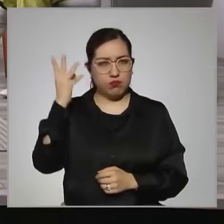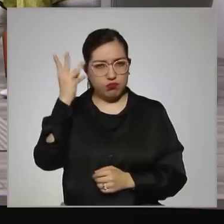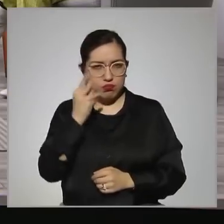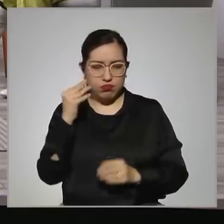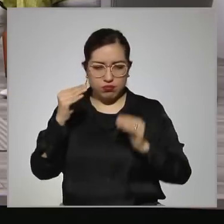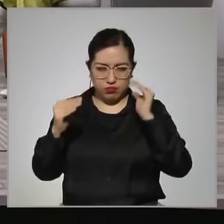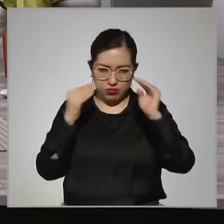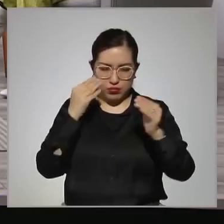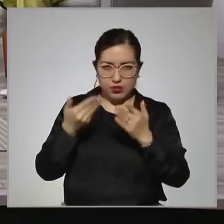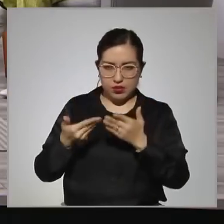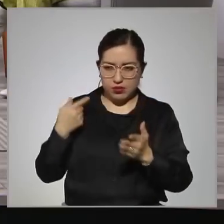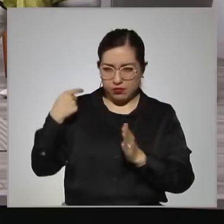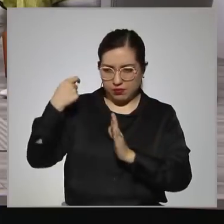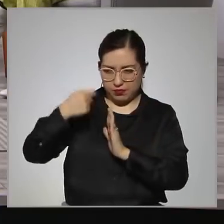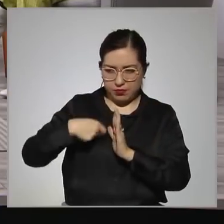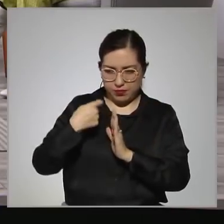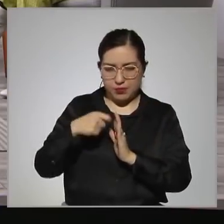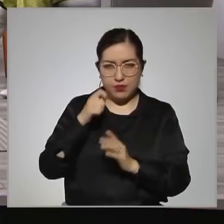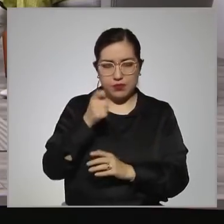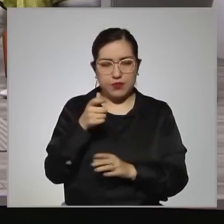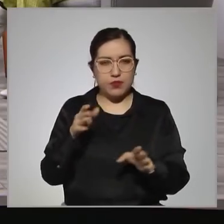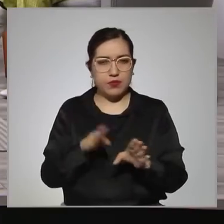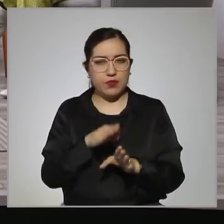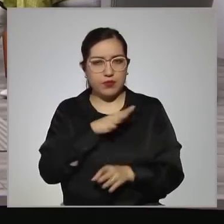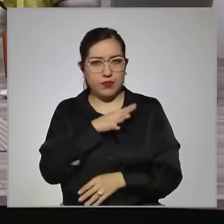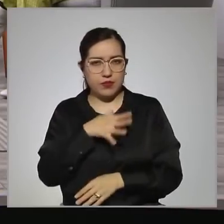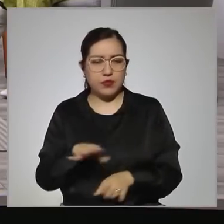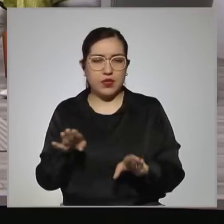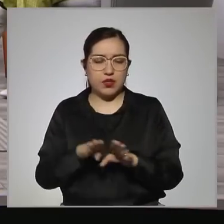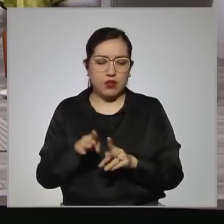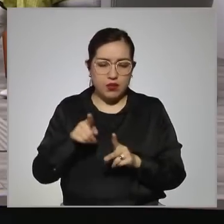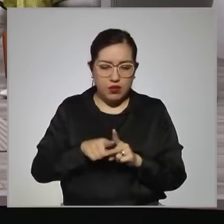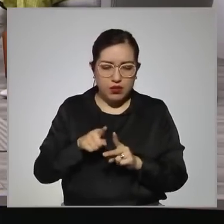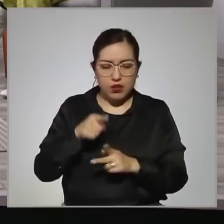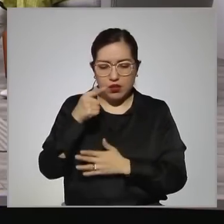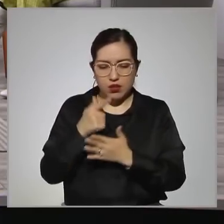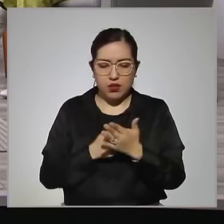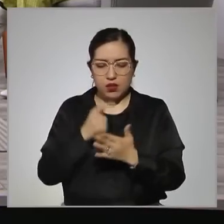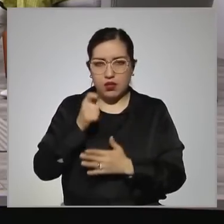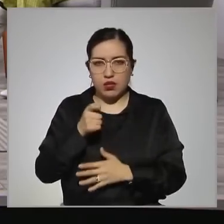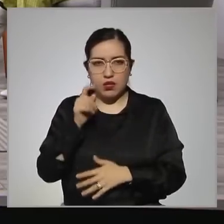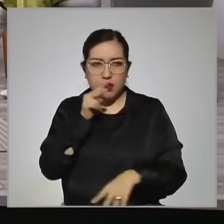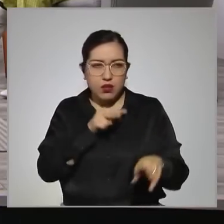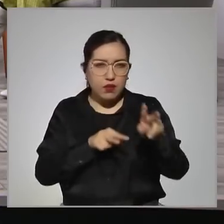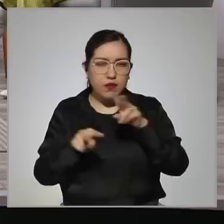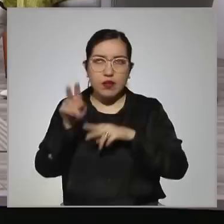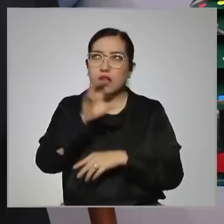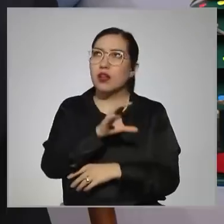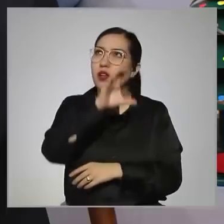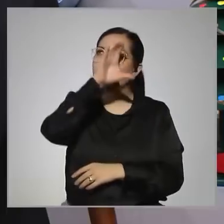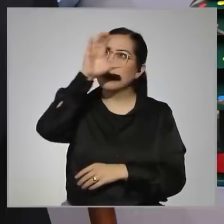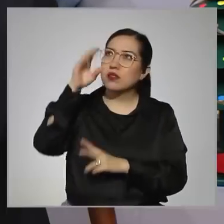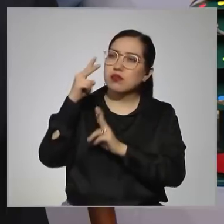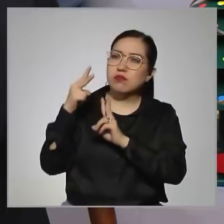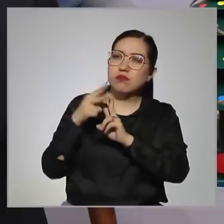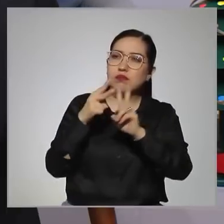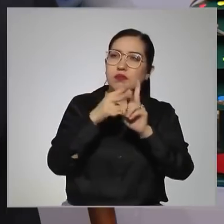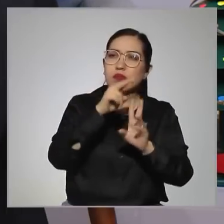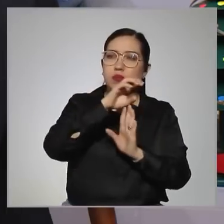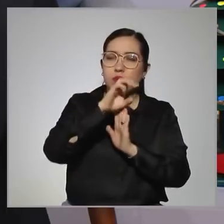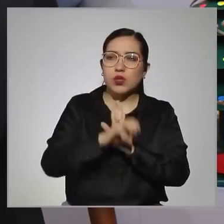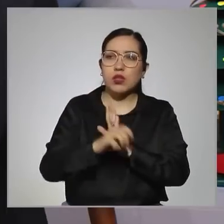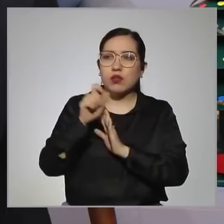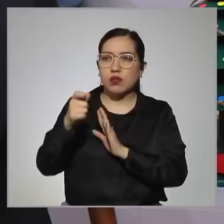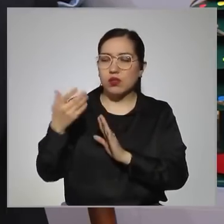la cápsula que veíamos ahorita, de que en general el cómputo del tiempo tiene que ver con la observación de los cuerpos celestes, ¿no? Sin Entonces, duda. en el caso, por ejemplo, de lo